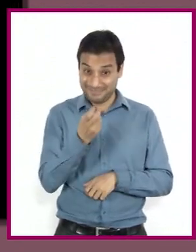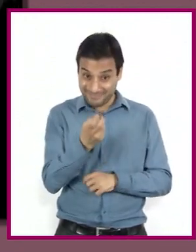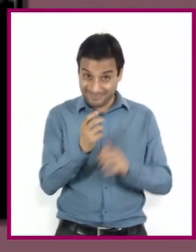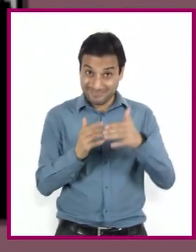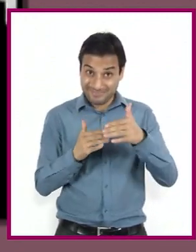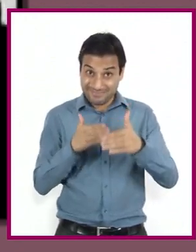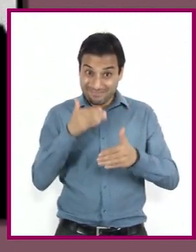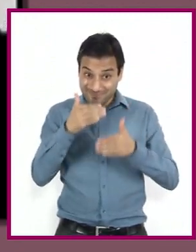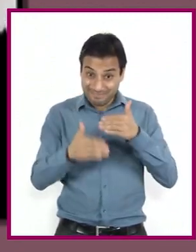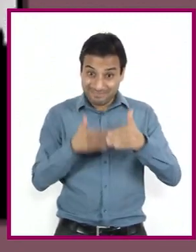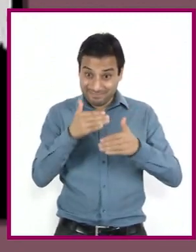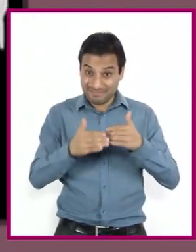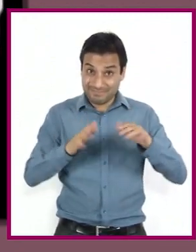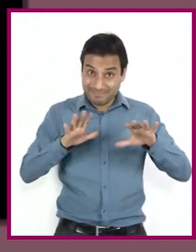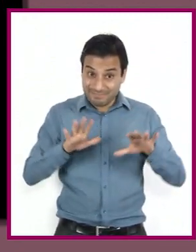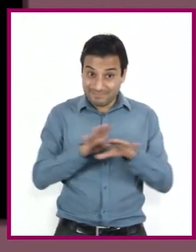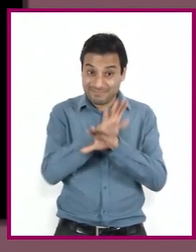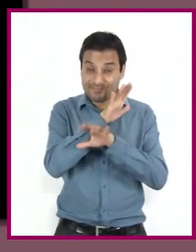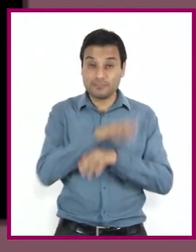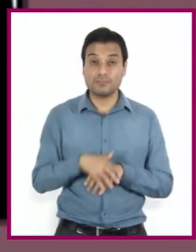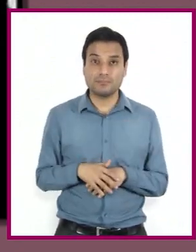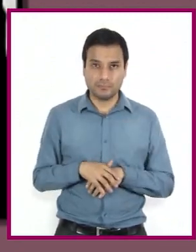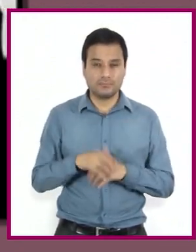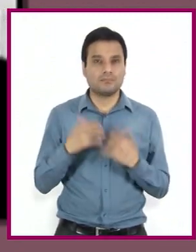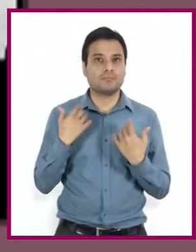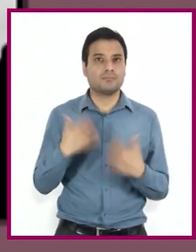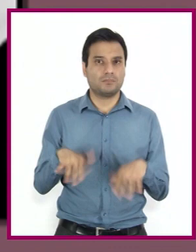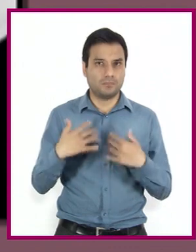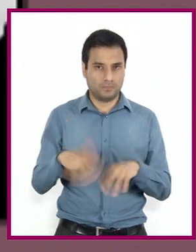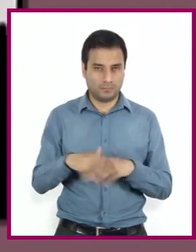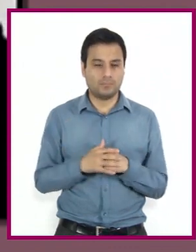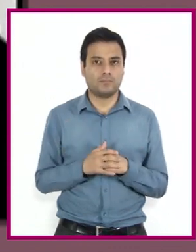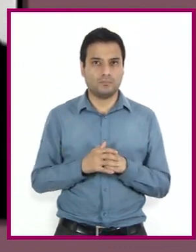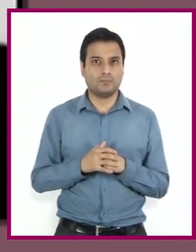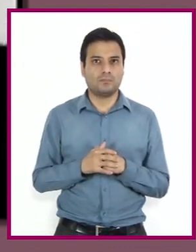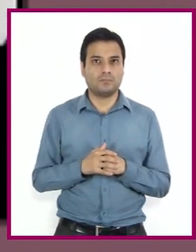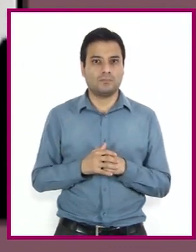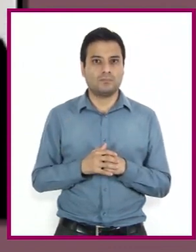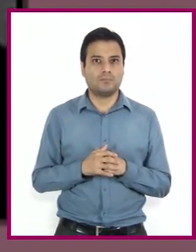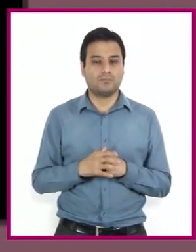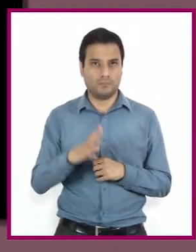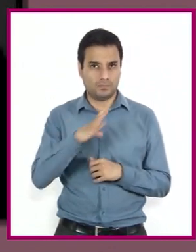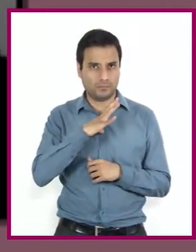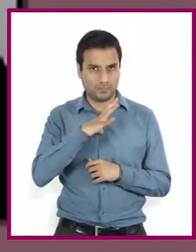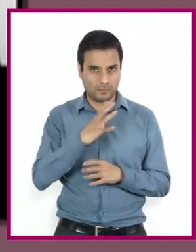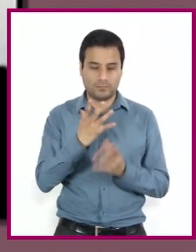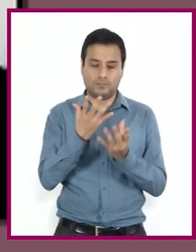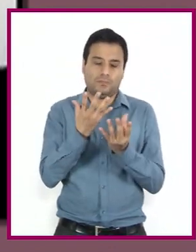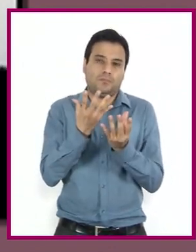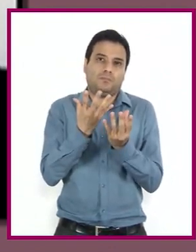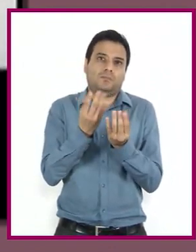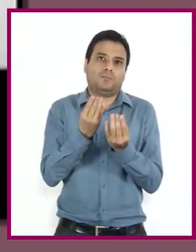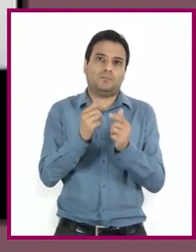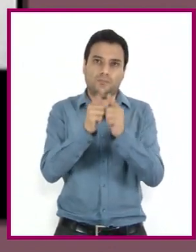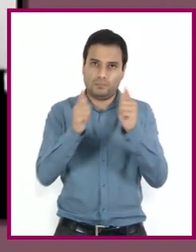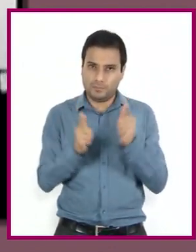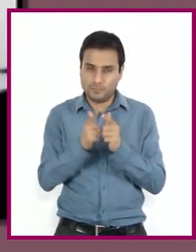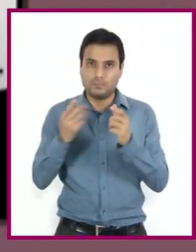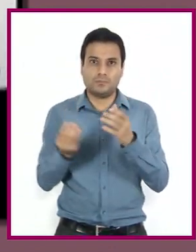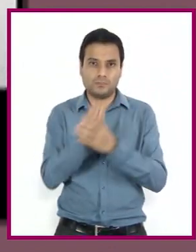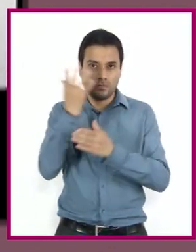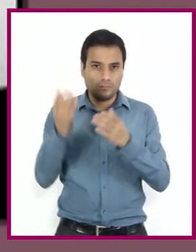de transición democrática también estuvo acompañado de la emergencia de un número muy grande de agrupaciones